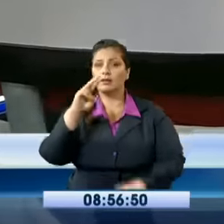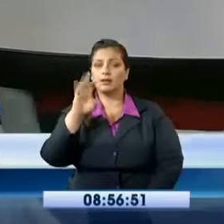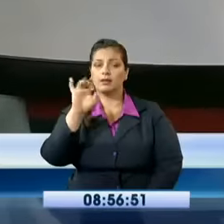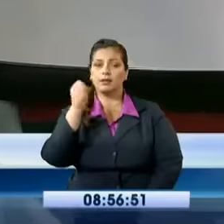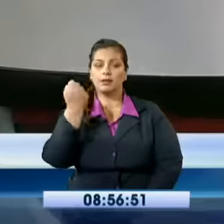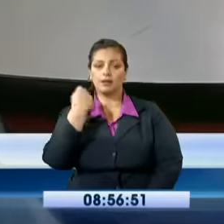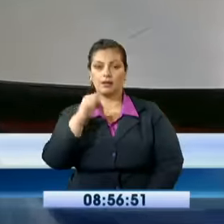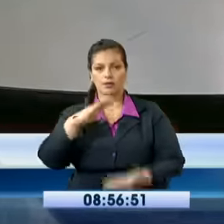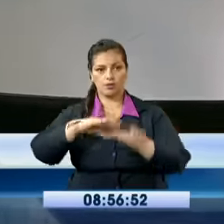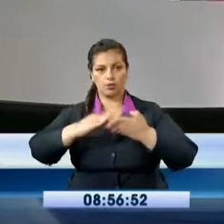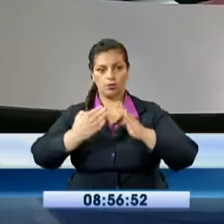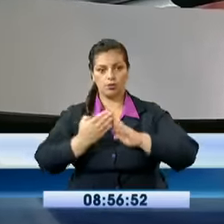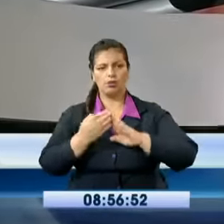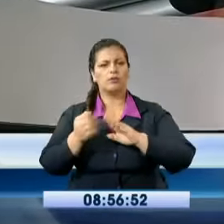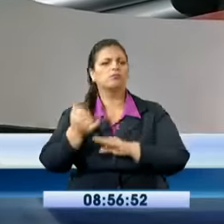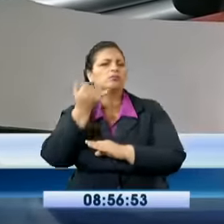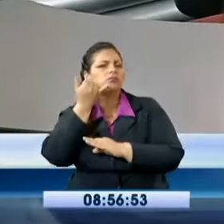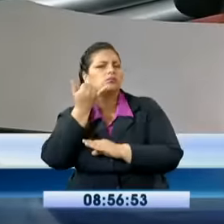nosotros a